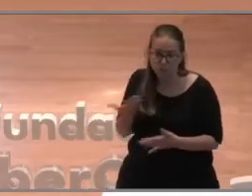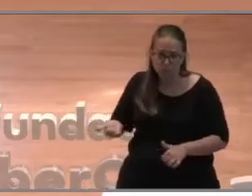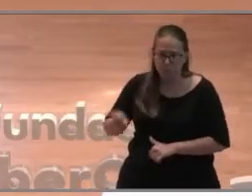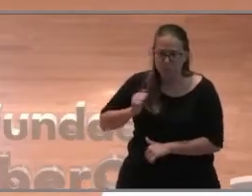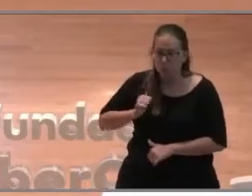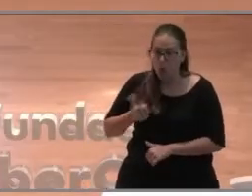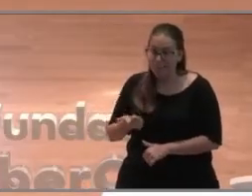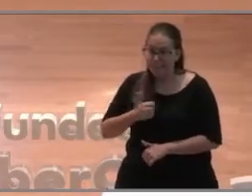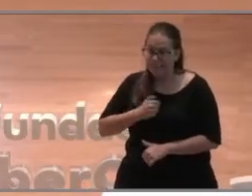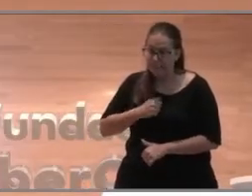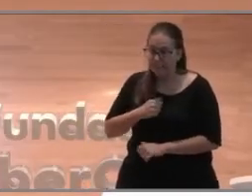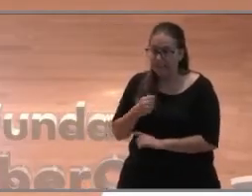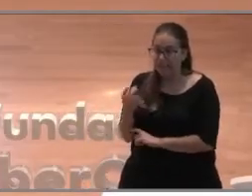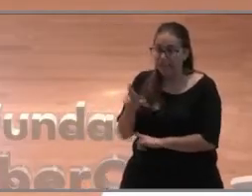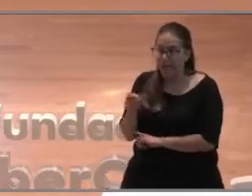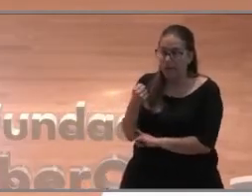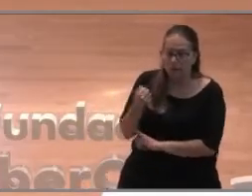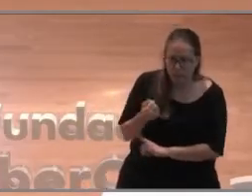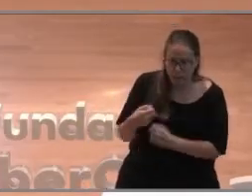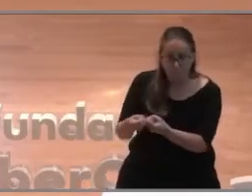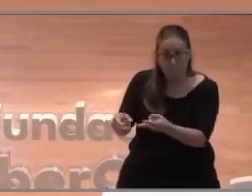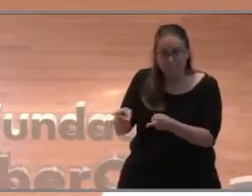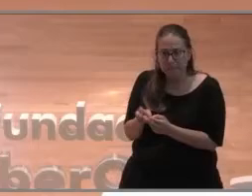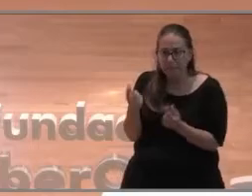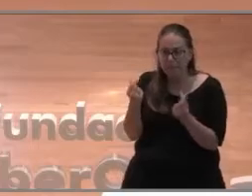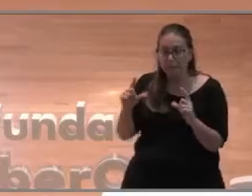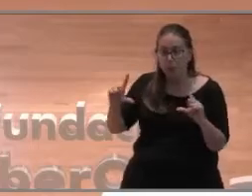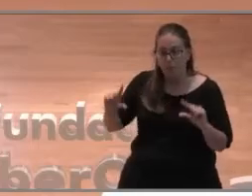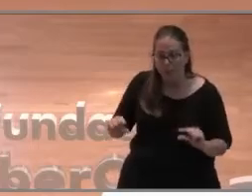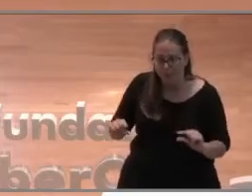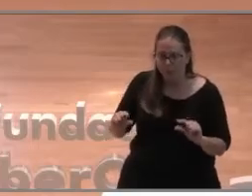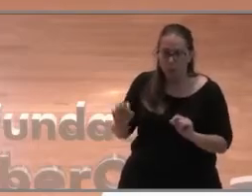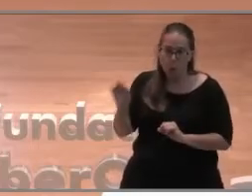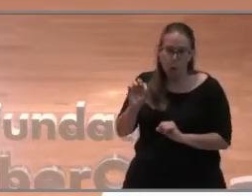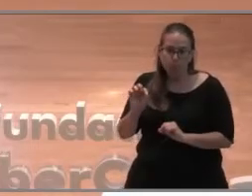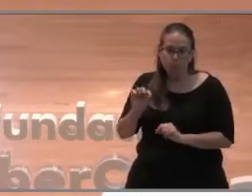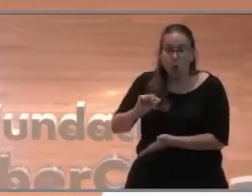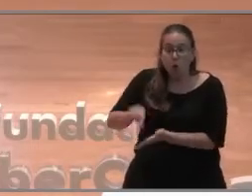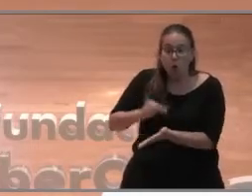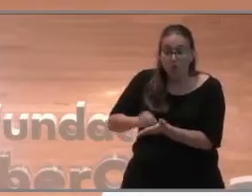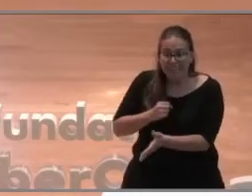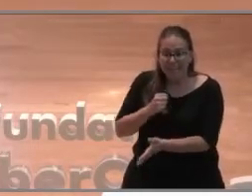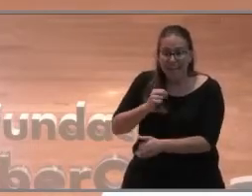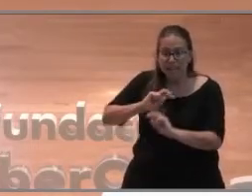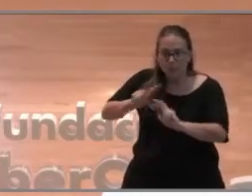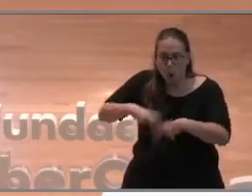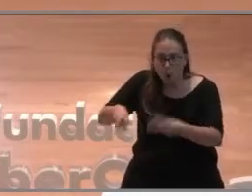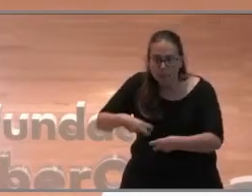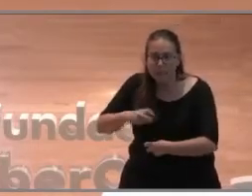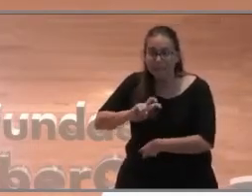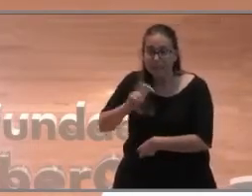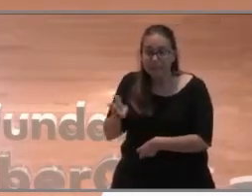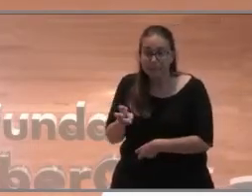teleasistencia, bajando el precio de las piscinas o cambiando los horarios de las contratas que arreglan obras en